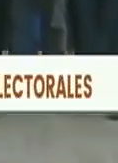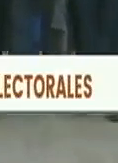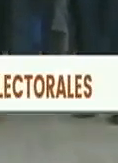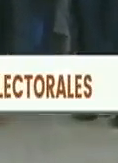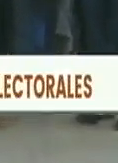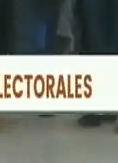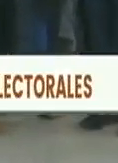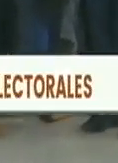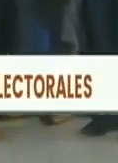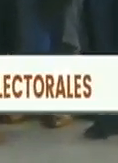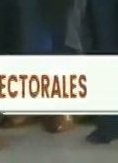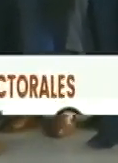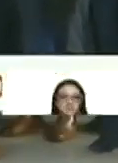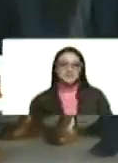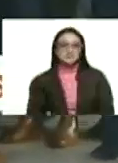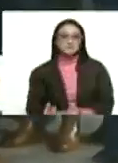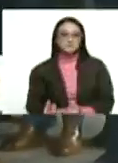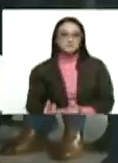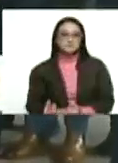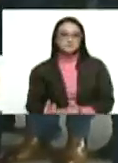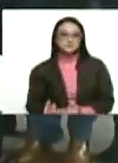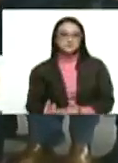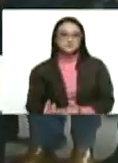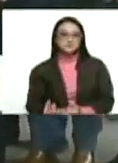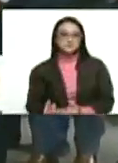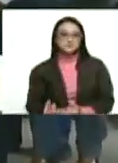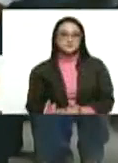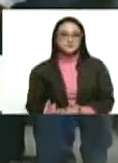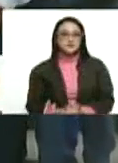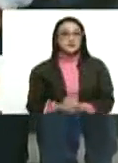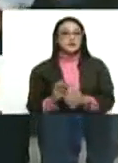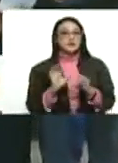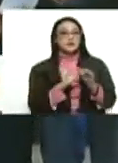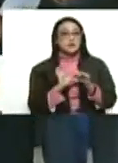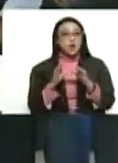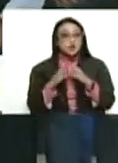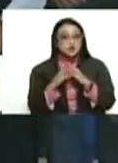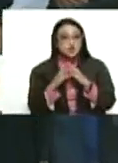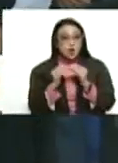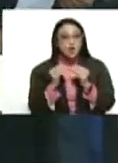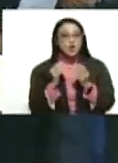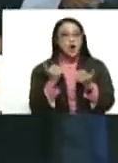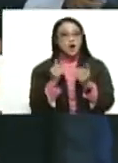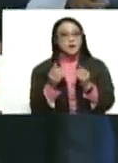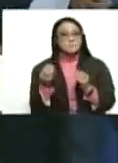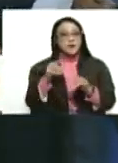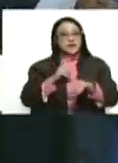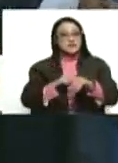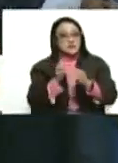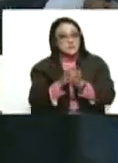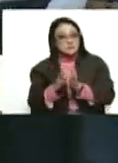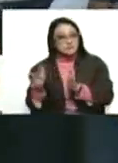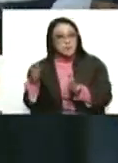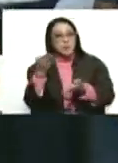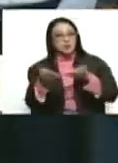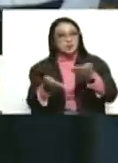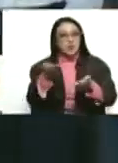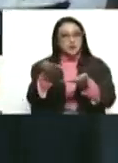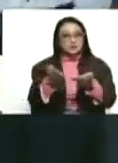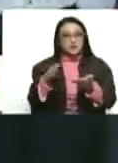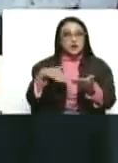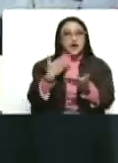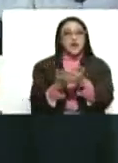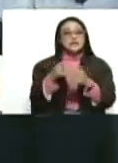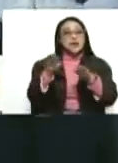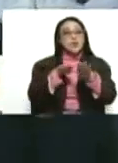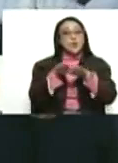universidades hemos decidido de forma unánime extender el proceso de postulaciones hasta el